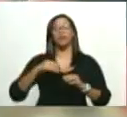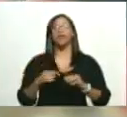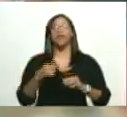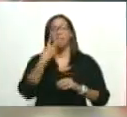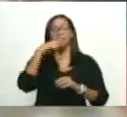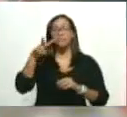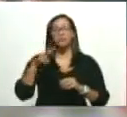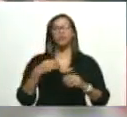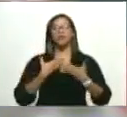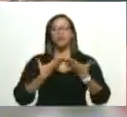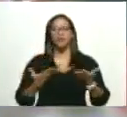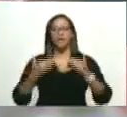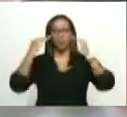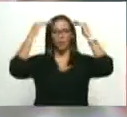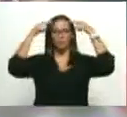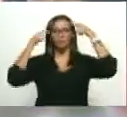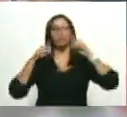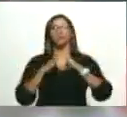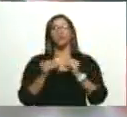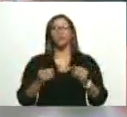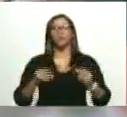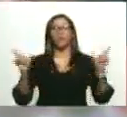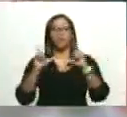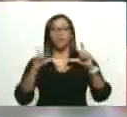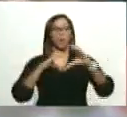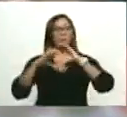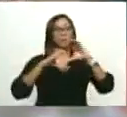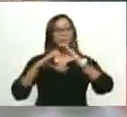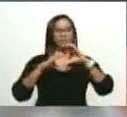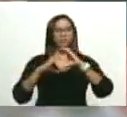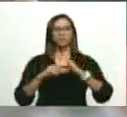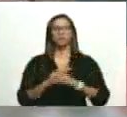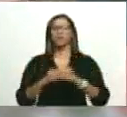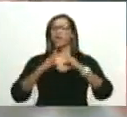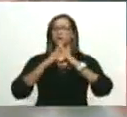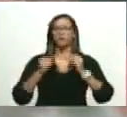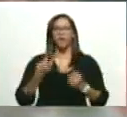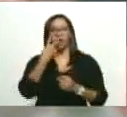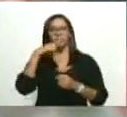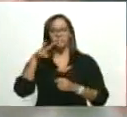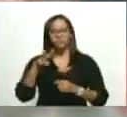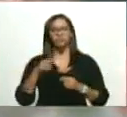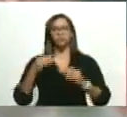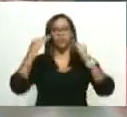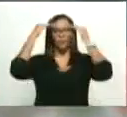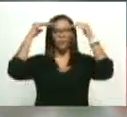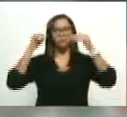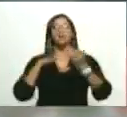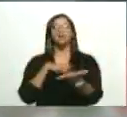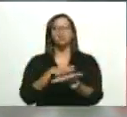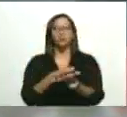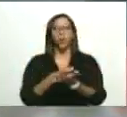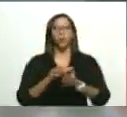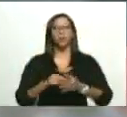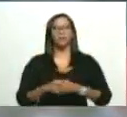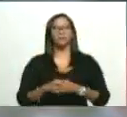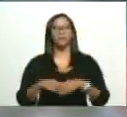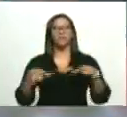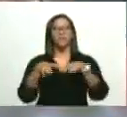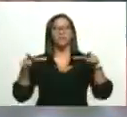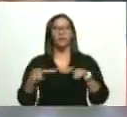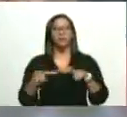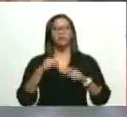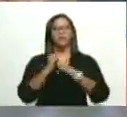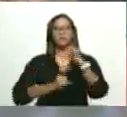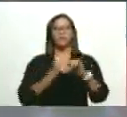visión que dio el comandante Chávez sobre los medios de comunicación, las nuevas tecnologías, la visión del comandante Chávez sobre la situación